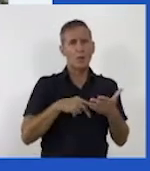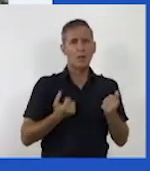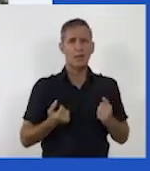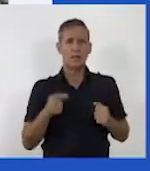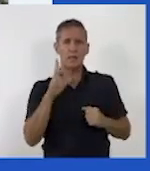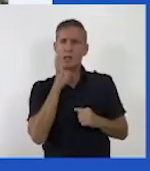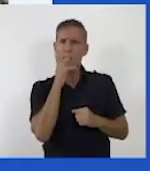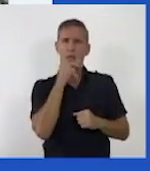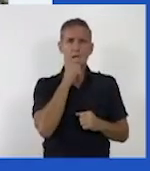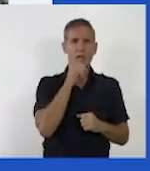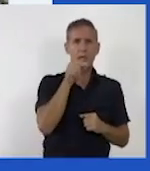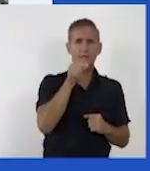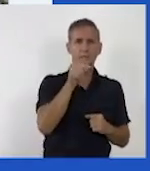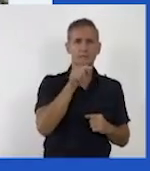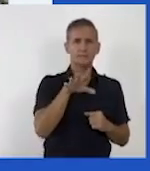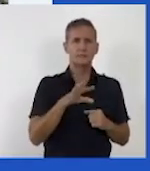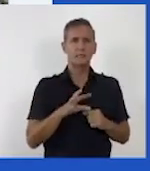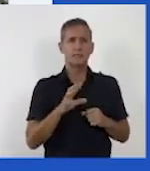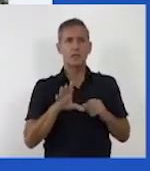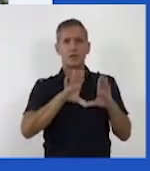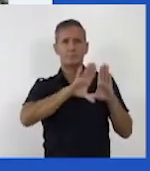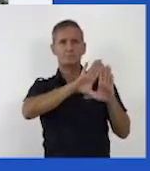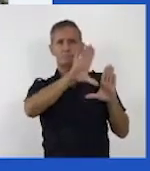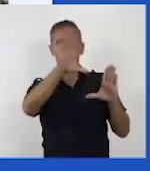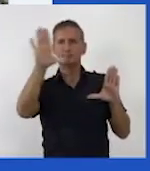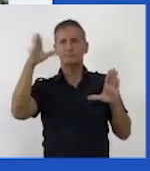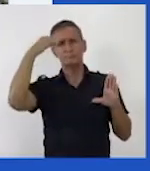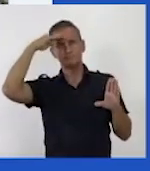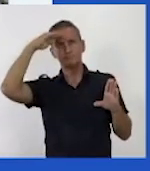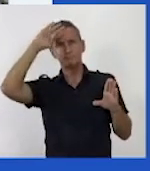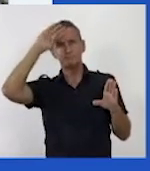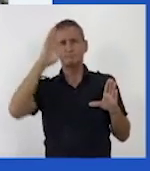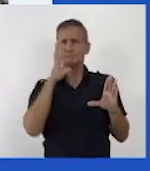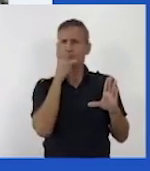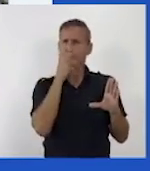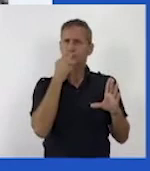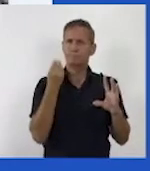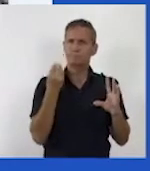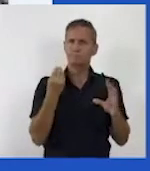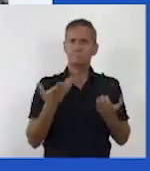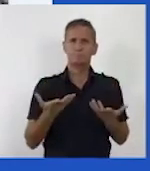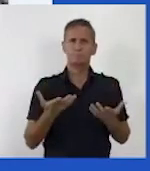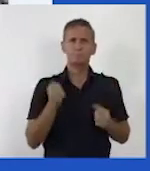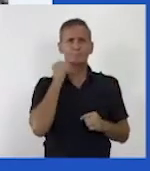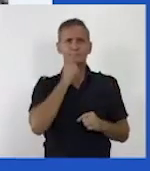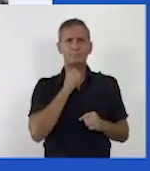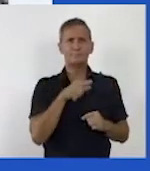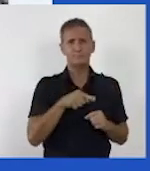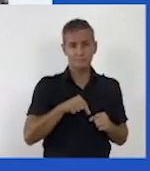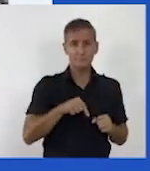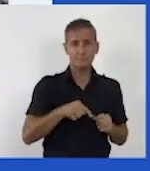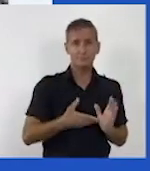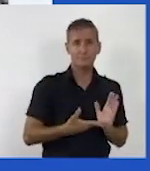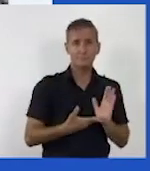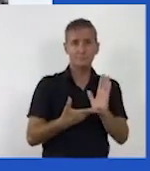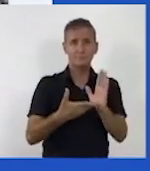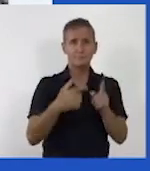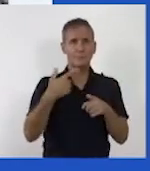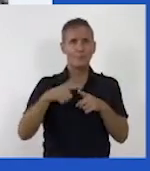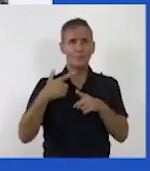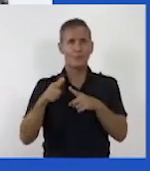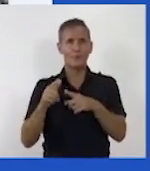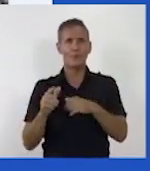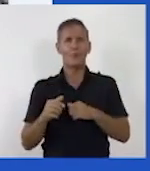esa es la belleza extraordinaria que tienen los paisajes cubanos pero además les traigo también para que